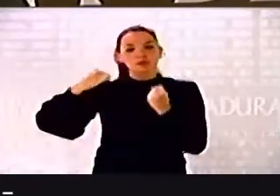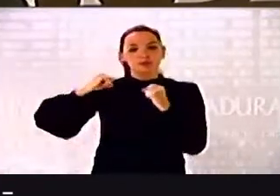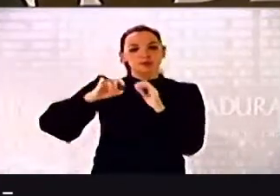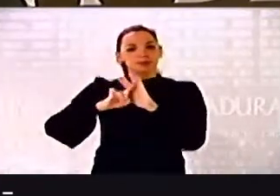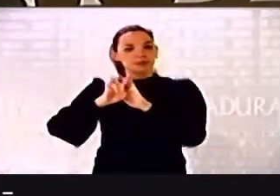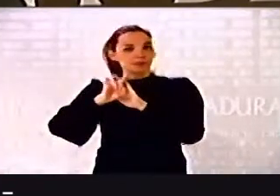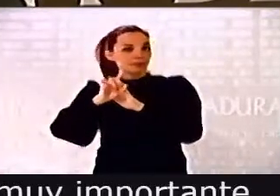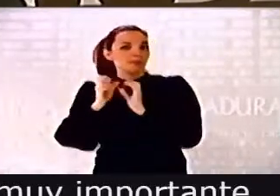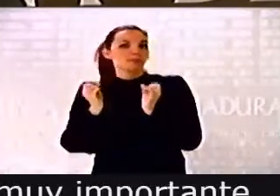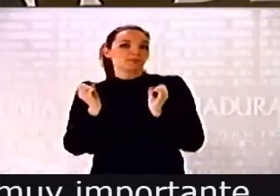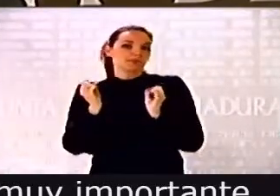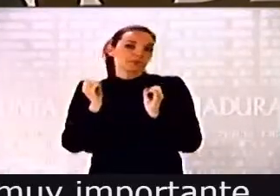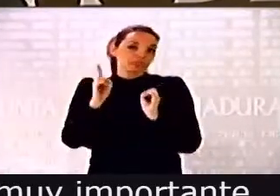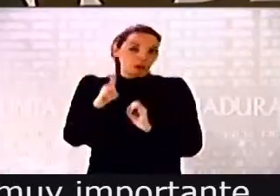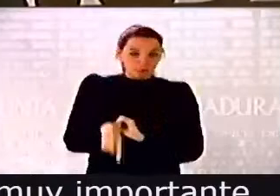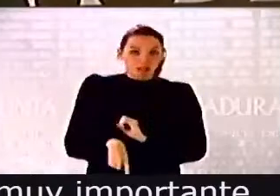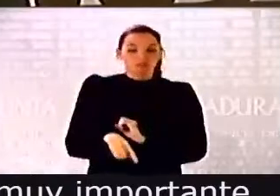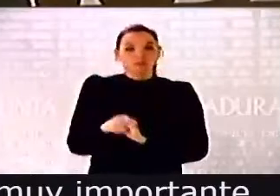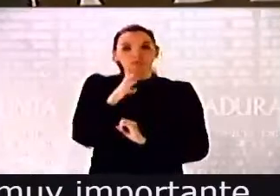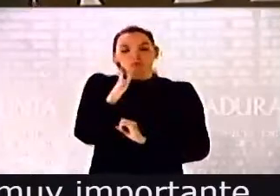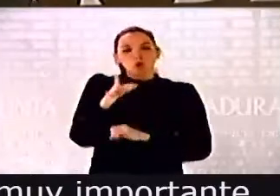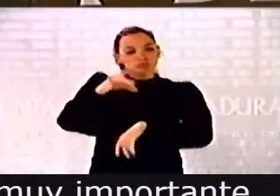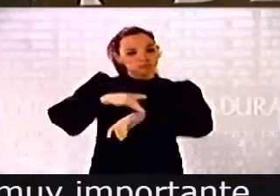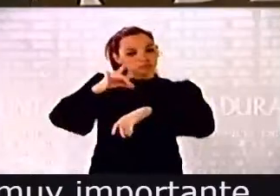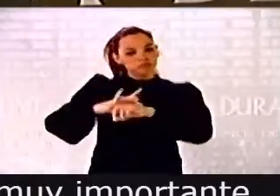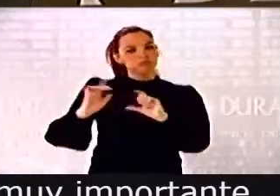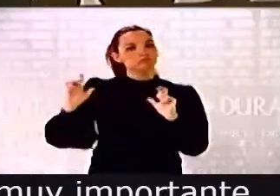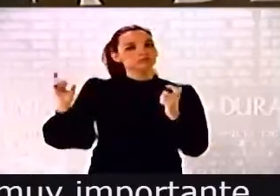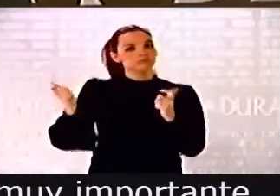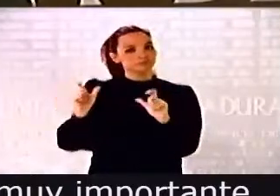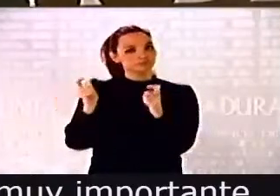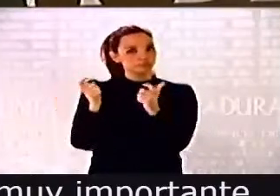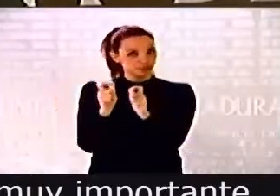Con respecto a la reducción de la incidencia que tenía.